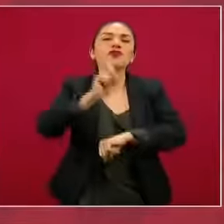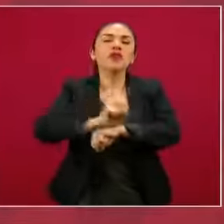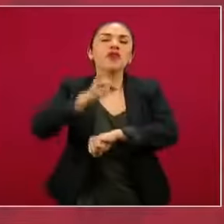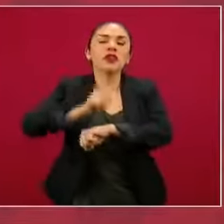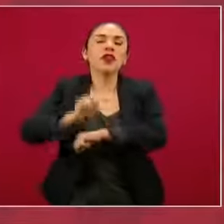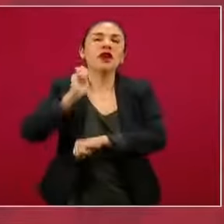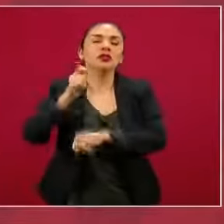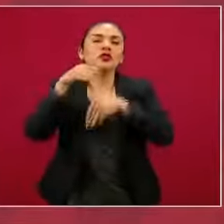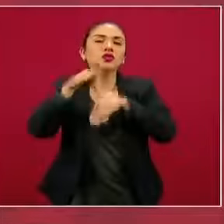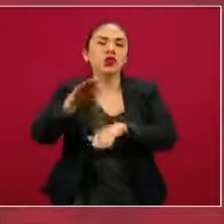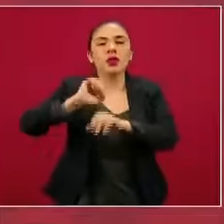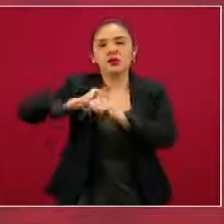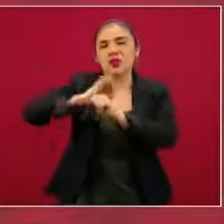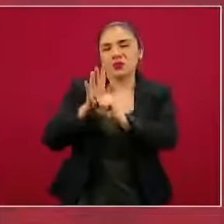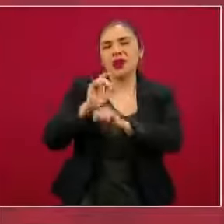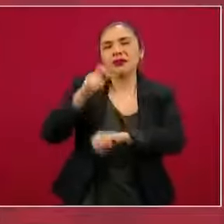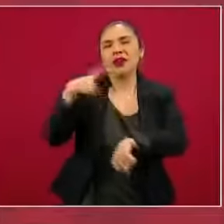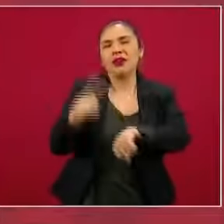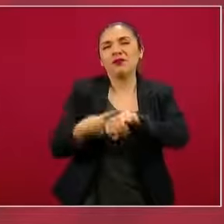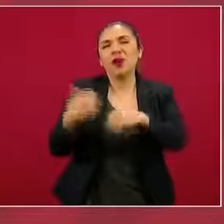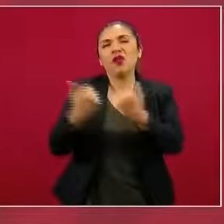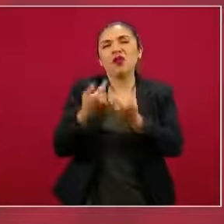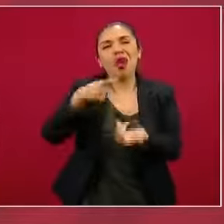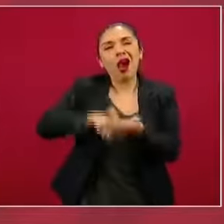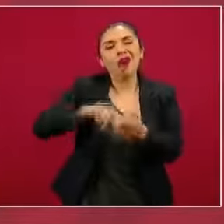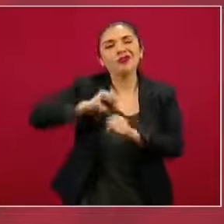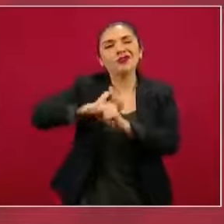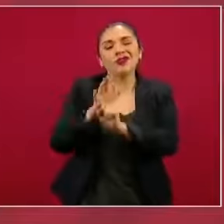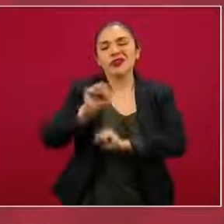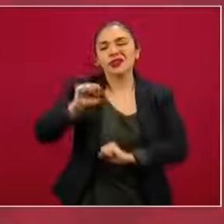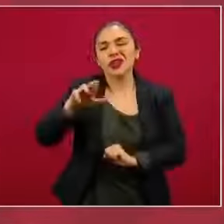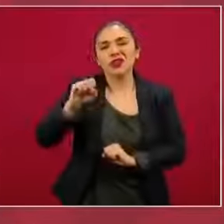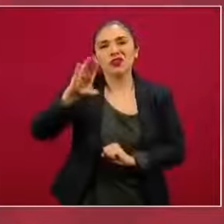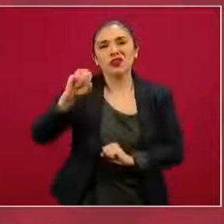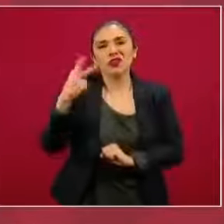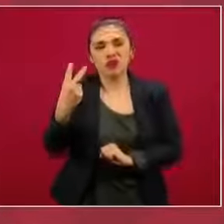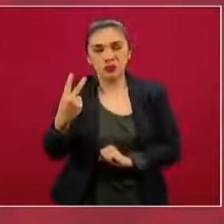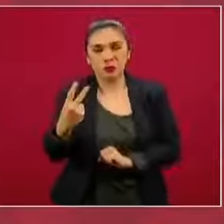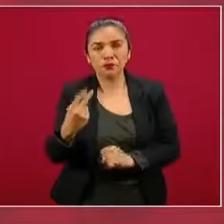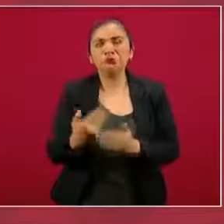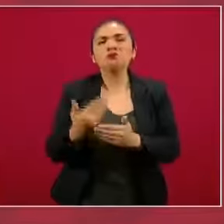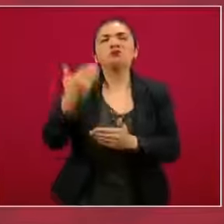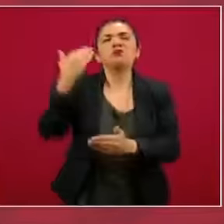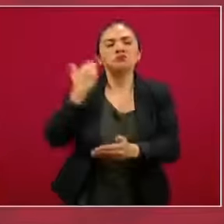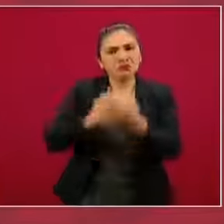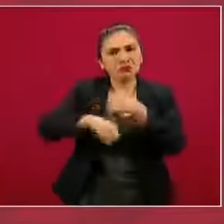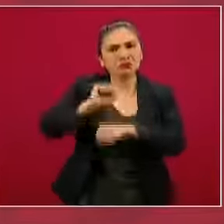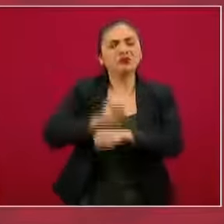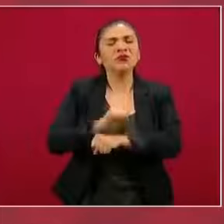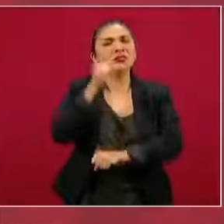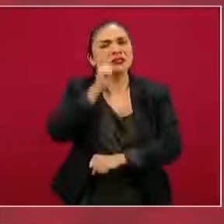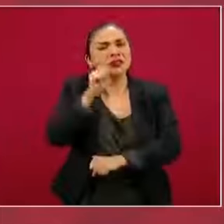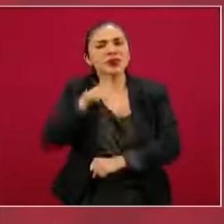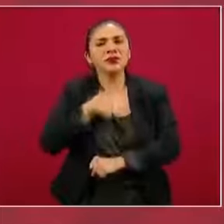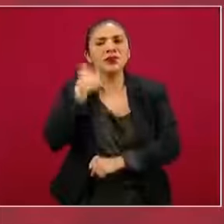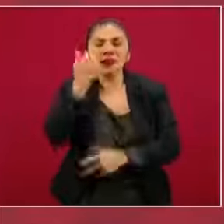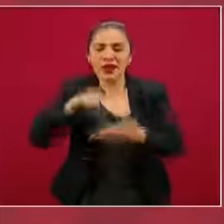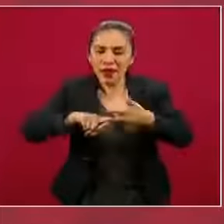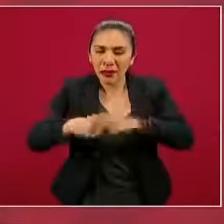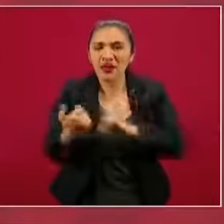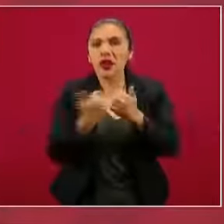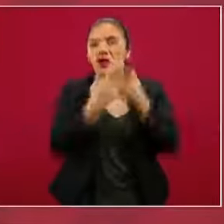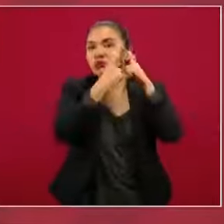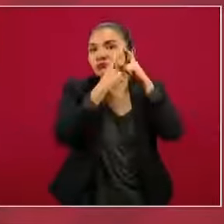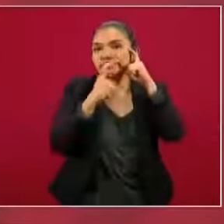sobre COVID-19, la pandemia causada por el coronavirus SARS-CoV-2. Desde hace varias semanas nos gusta iniciar con el